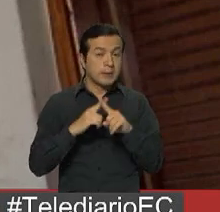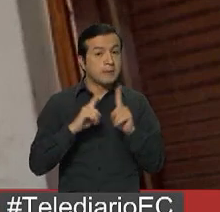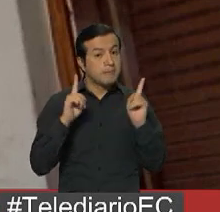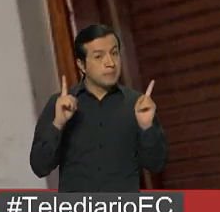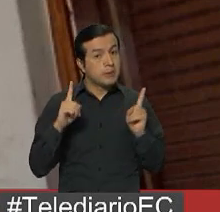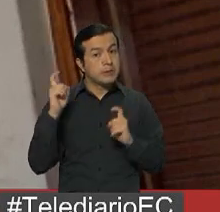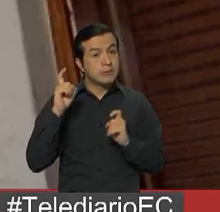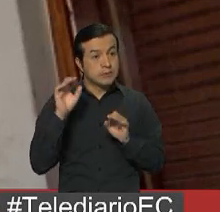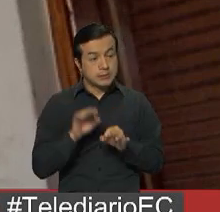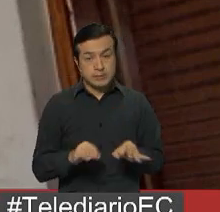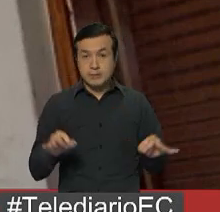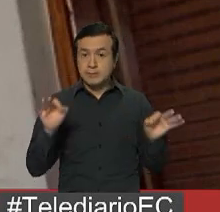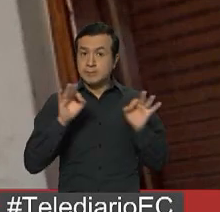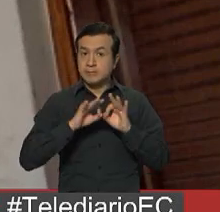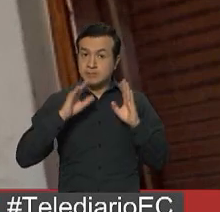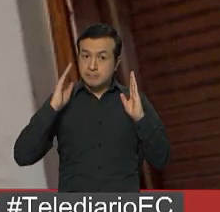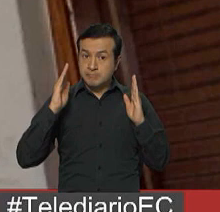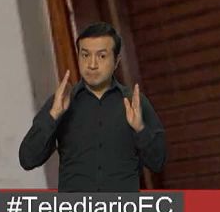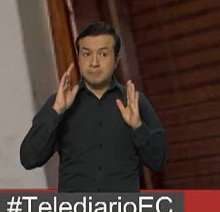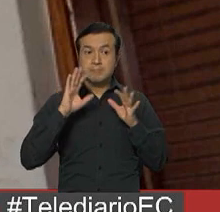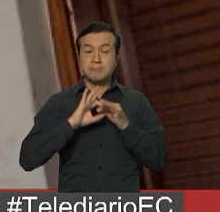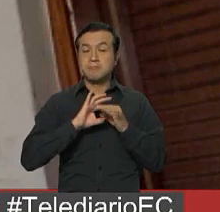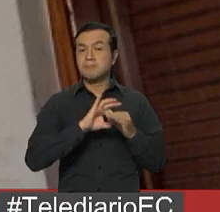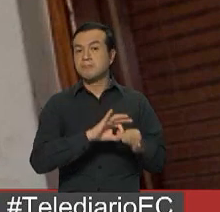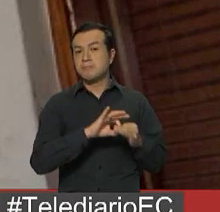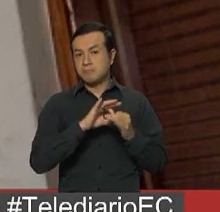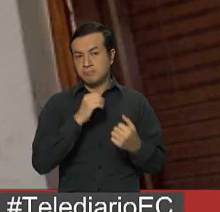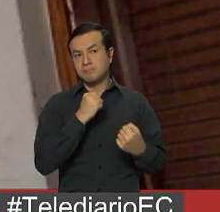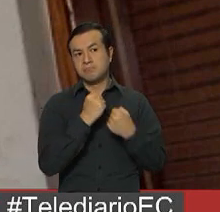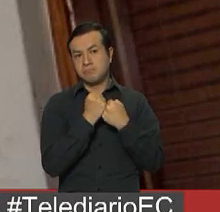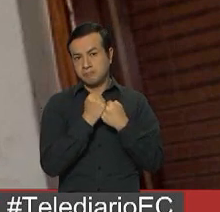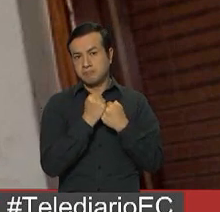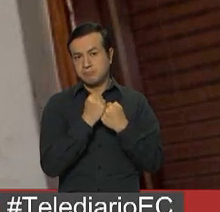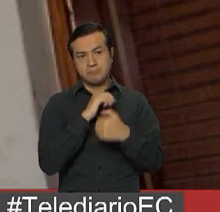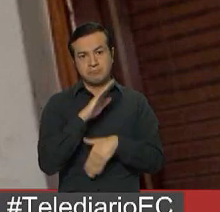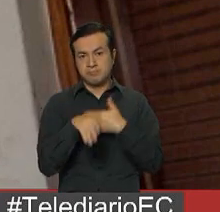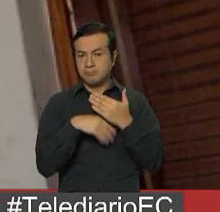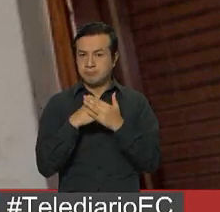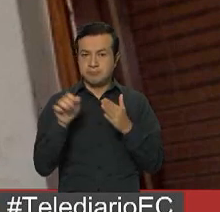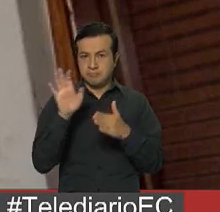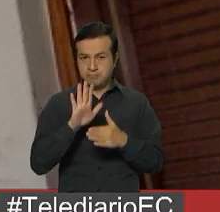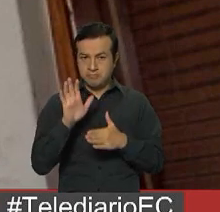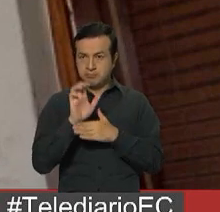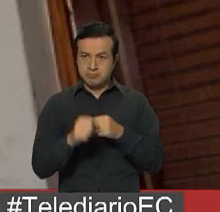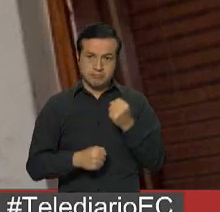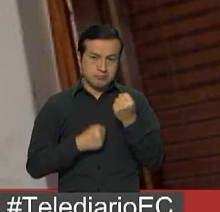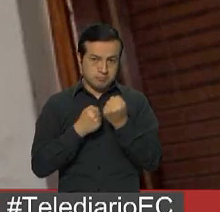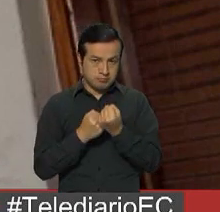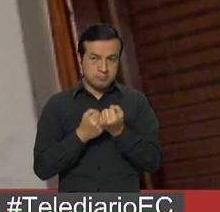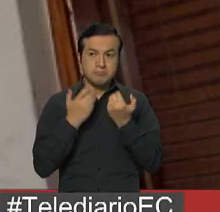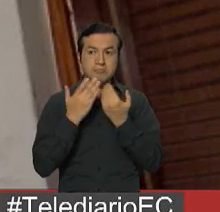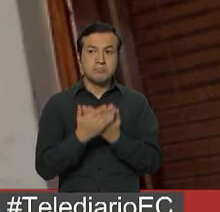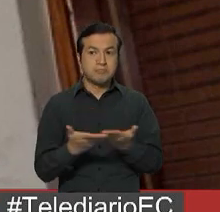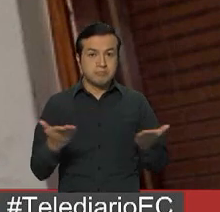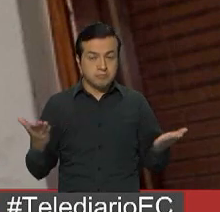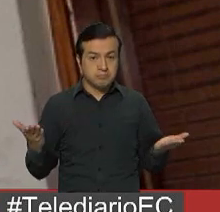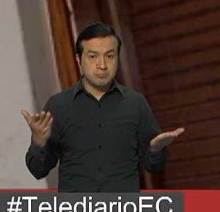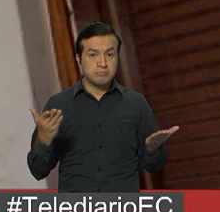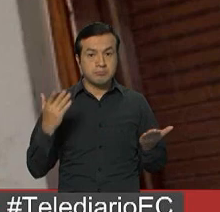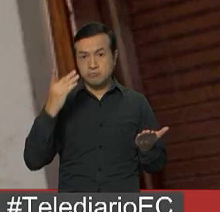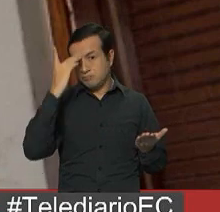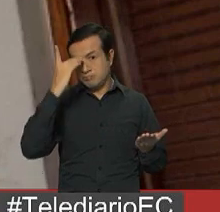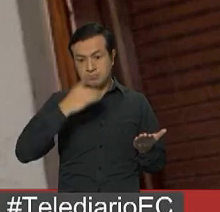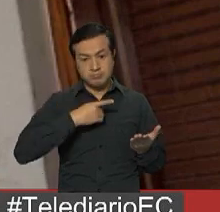lo que necesitamos en este momento es una cooperación y una colaboración de todos los ecuatorianos implementando una serie de